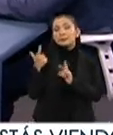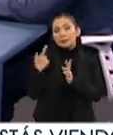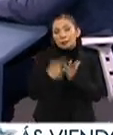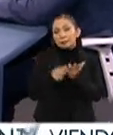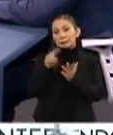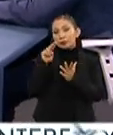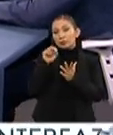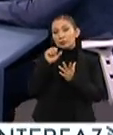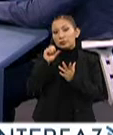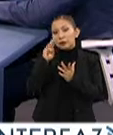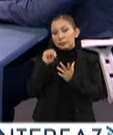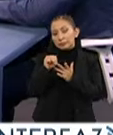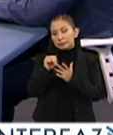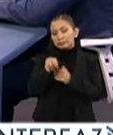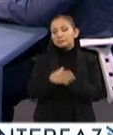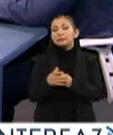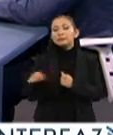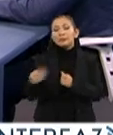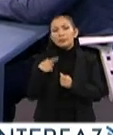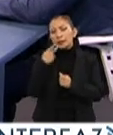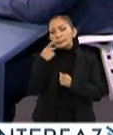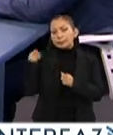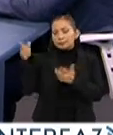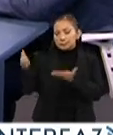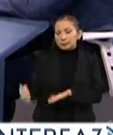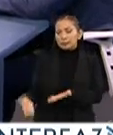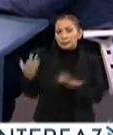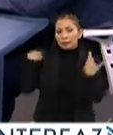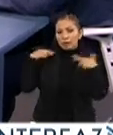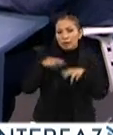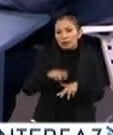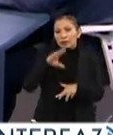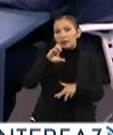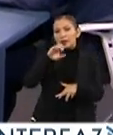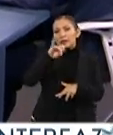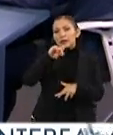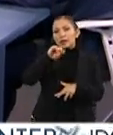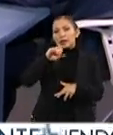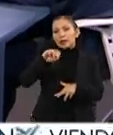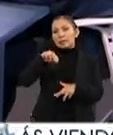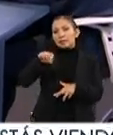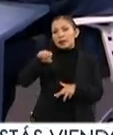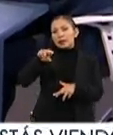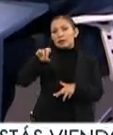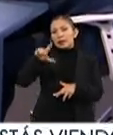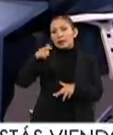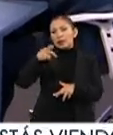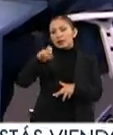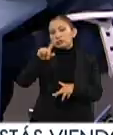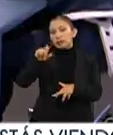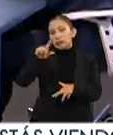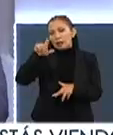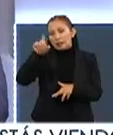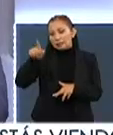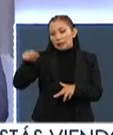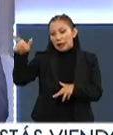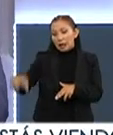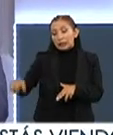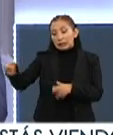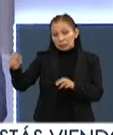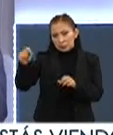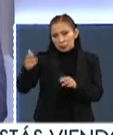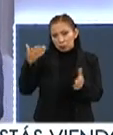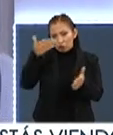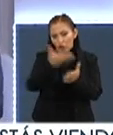la UNAM, en nuestra máxima casa de estudios. Estamos hablando con el maestro Cristian Emanuel González Reyes, quien es de los que